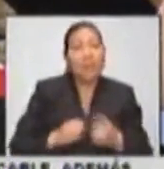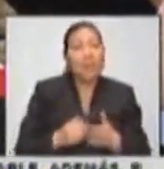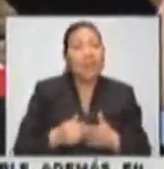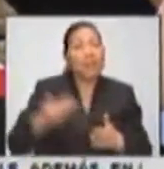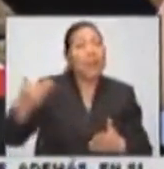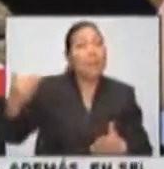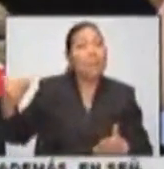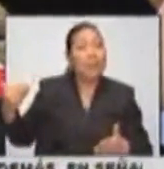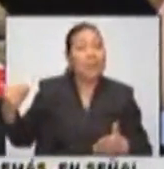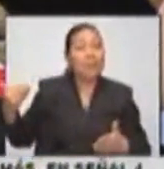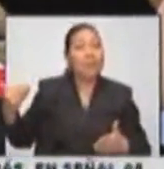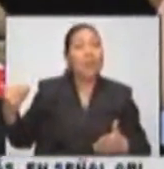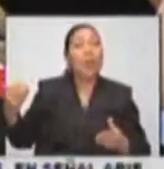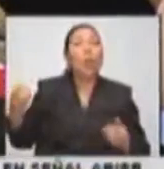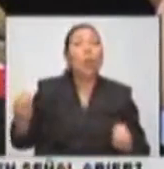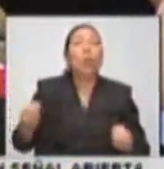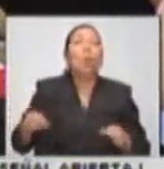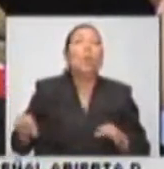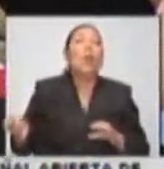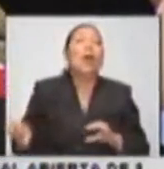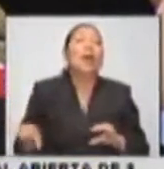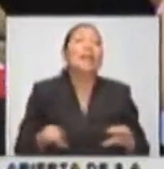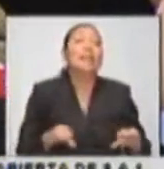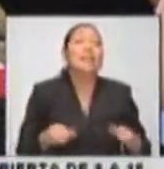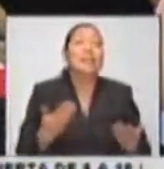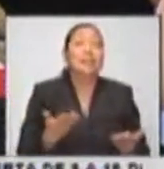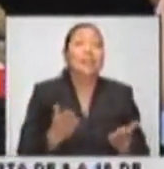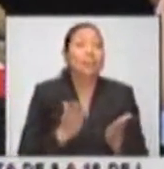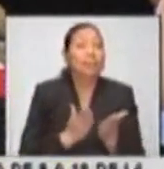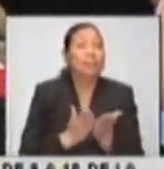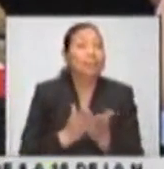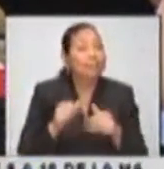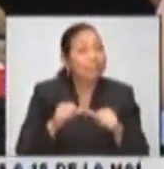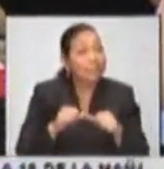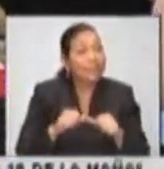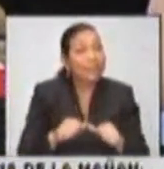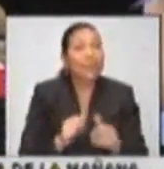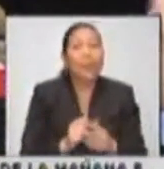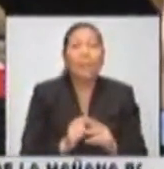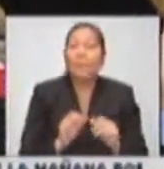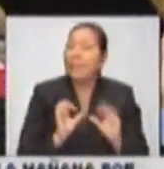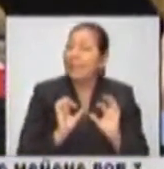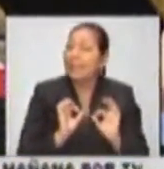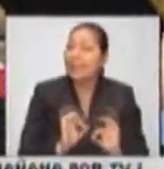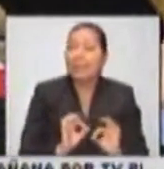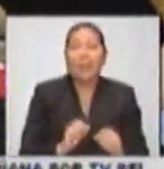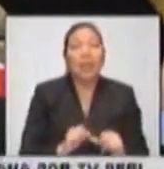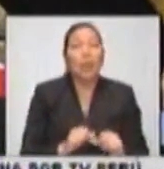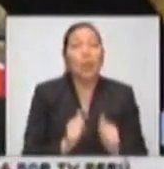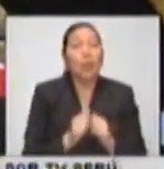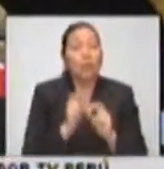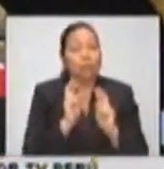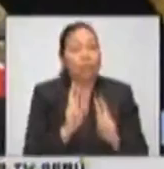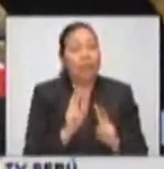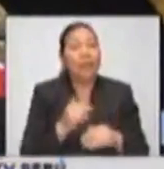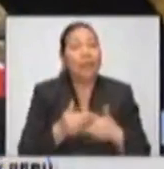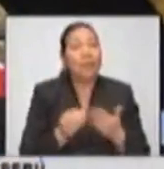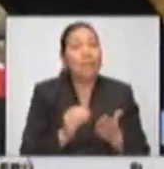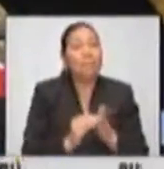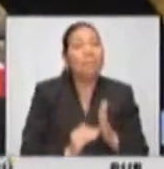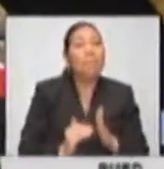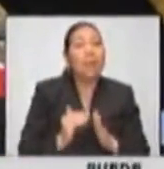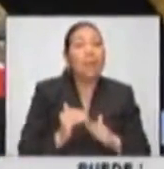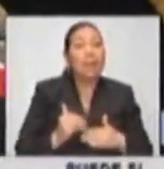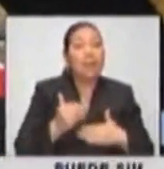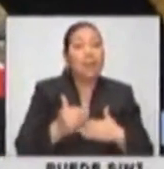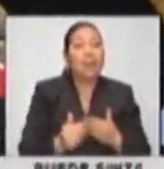pasado. El asunto es cómo logramos dar esas señales persistentes, permanentes, con una mirada cada vez de mayor largo